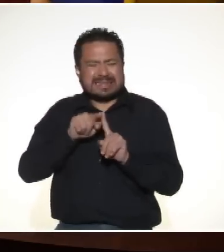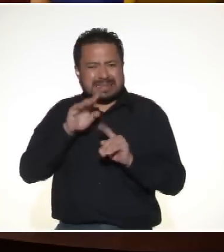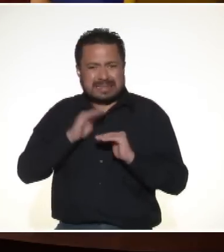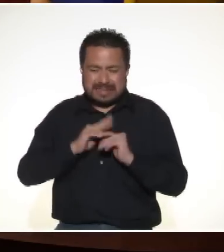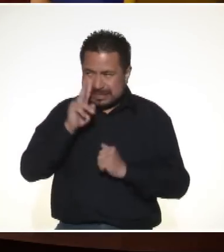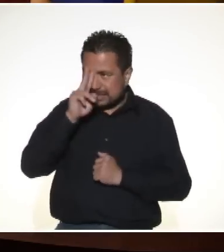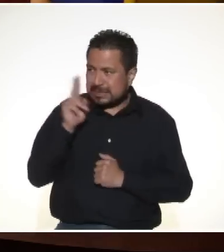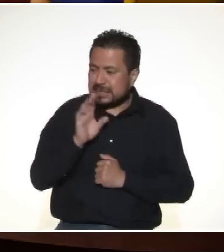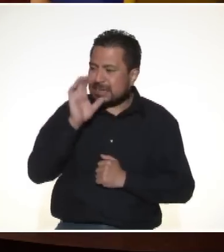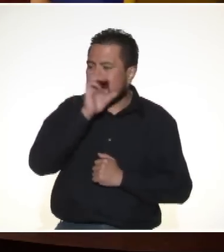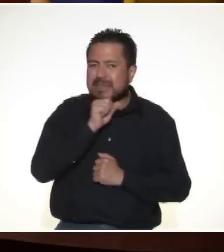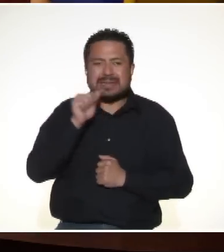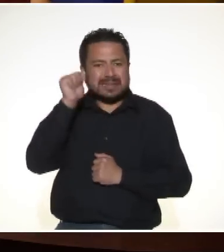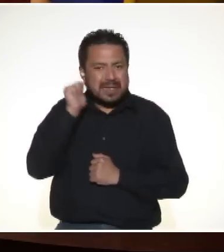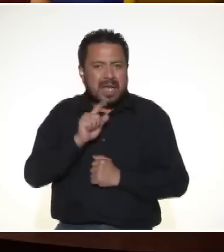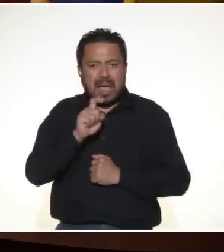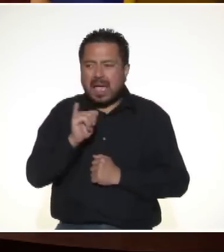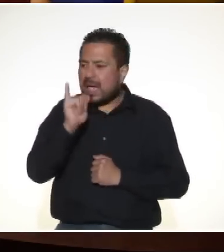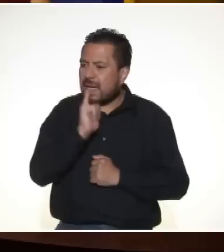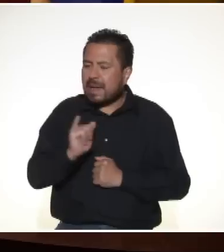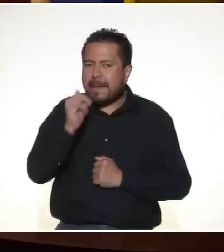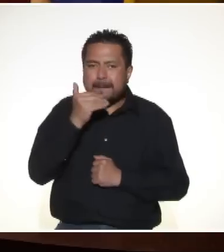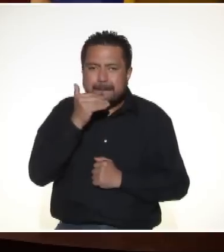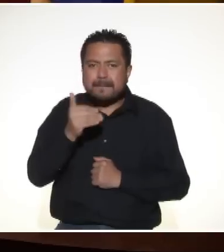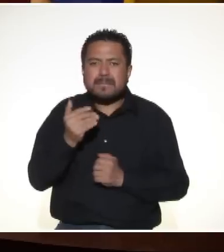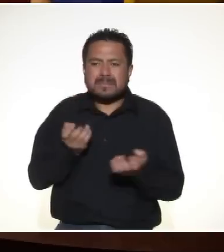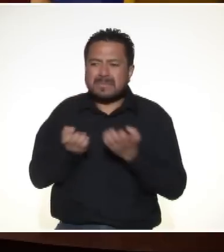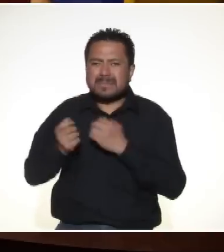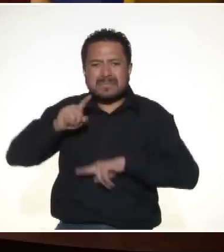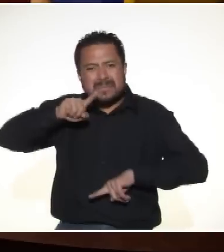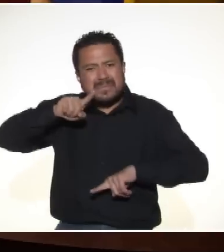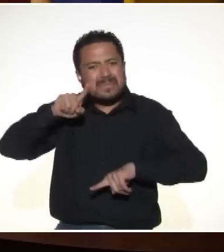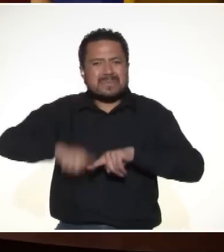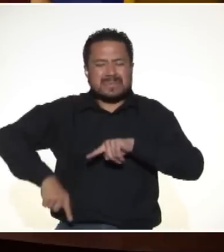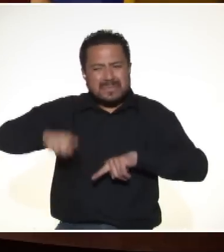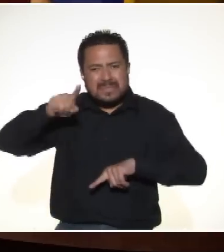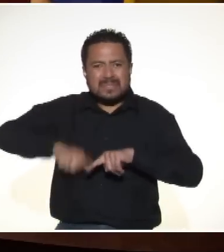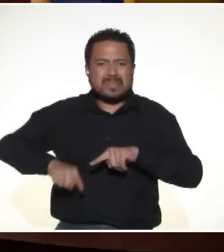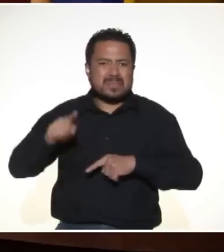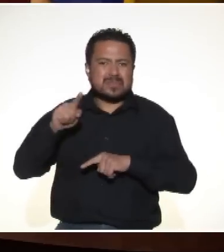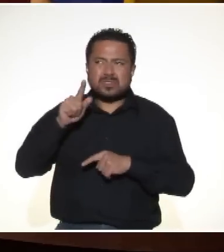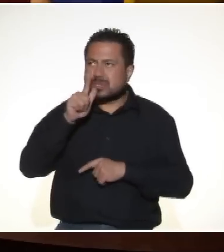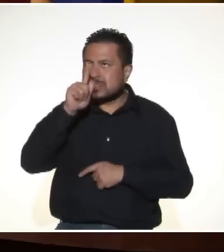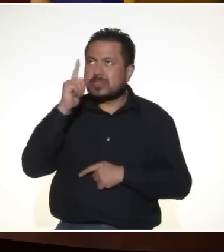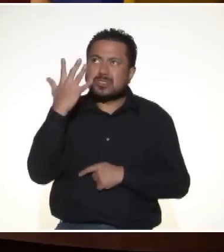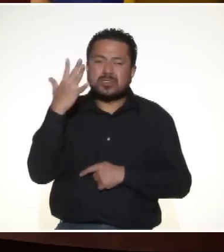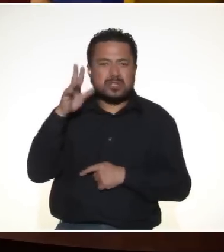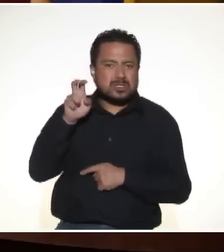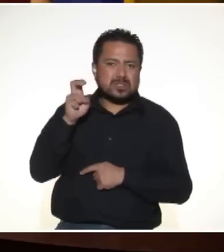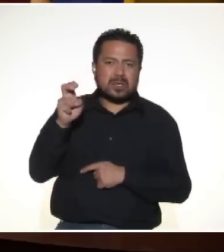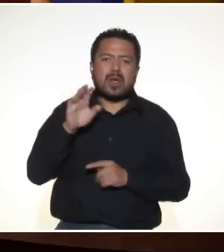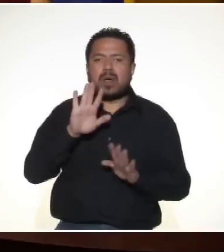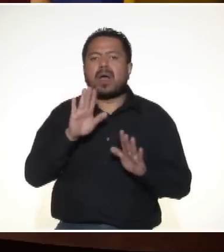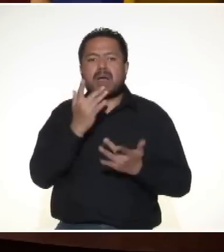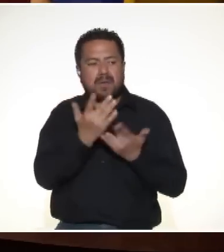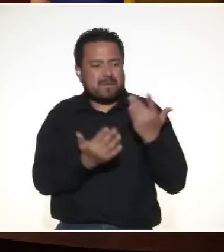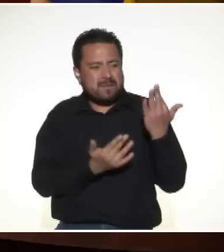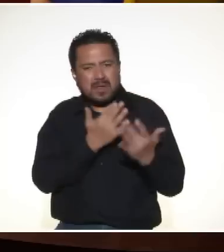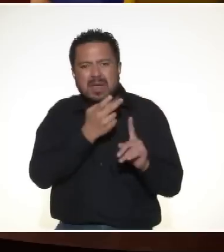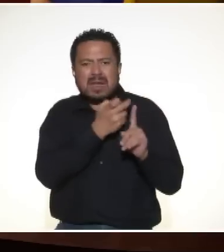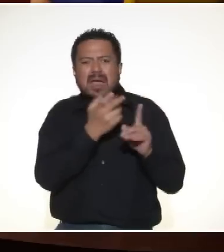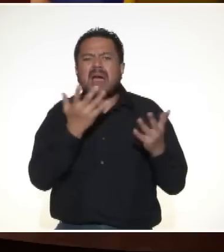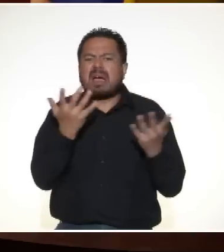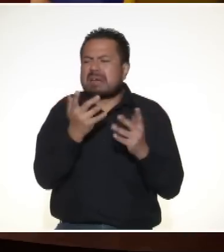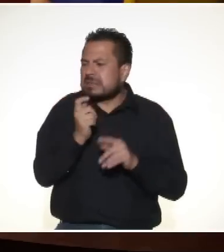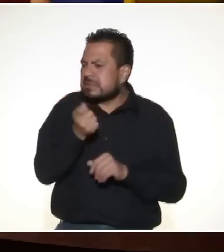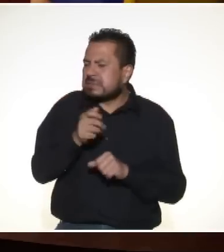elevadas, mantenerlos bien hidratados y evitar que hagan ejercicios extenuantes expuestos a la luz del sol. Ahora, hablando de fuego directo, ¿qué